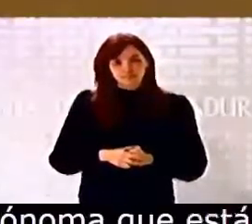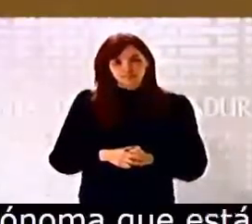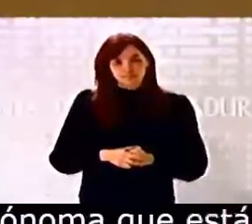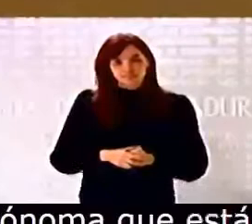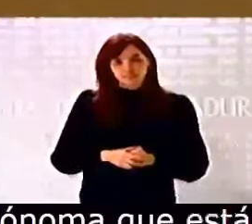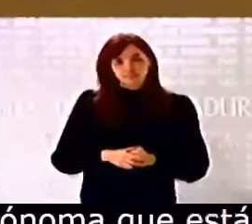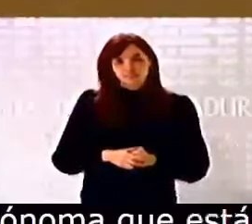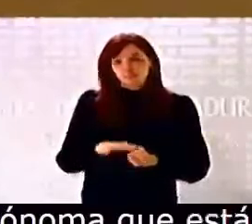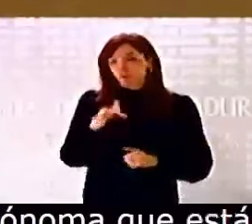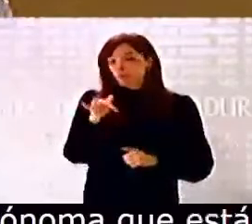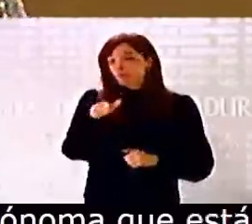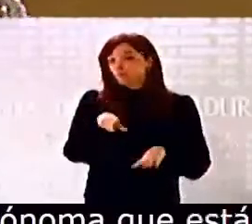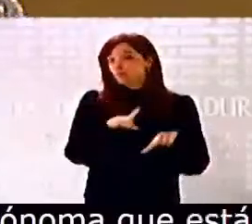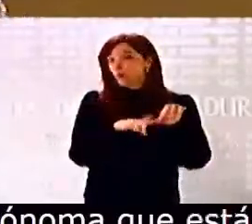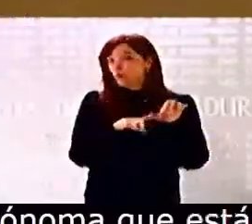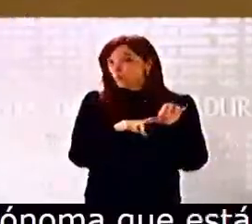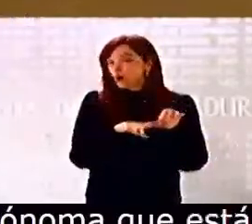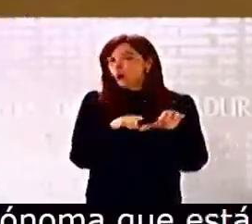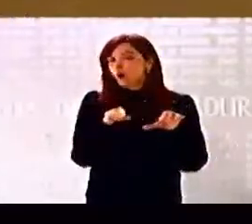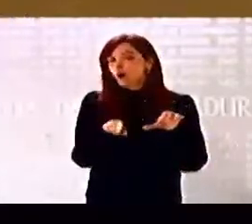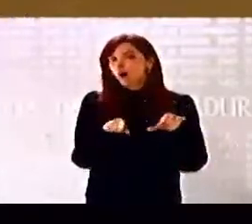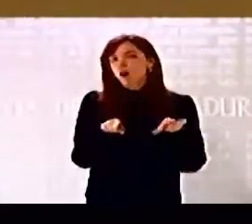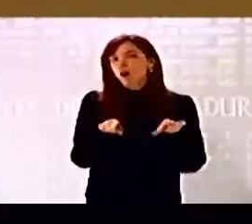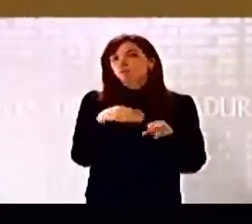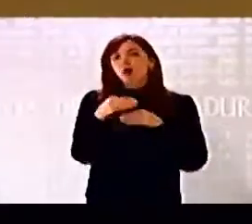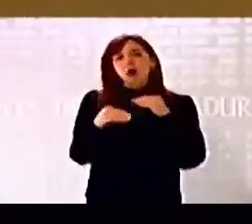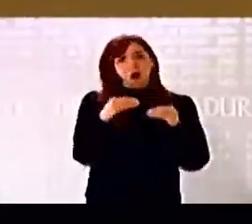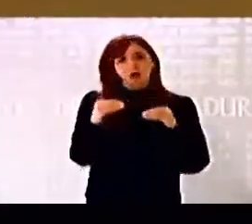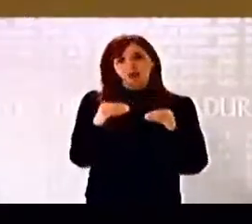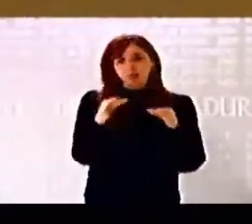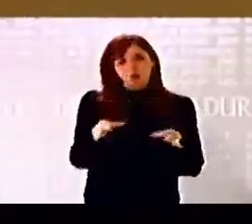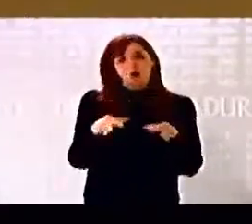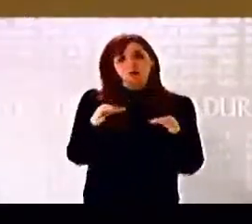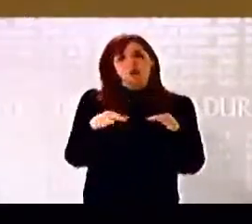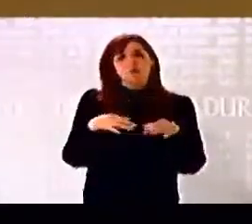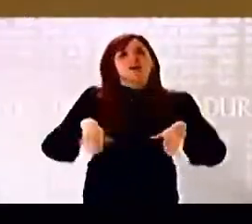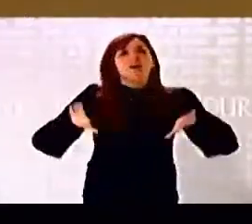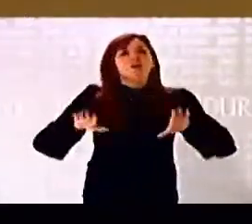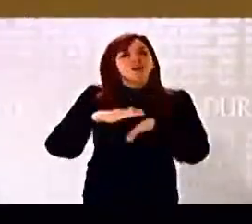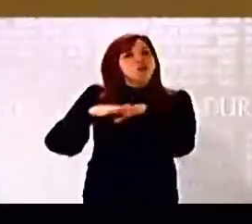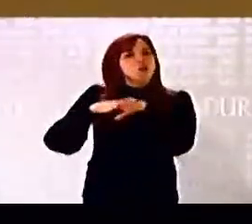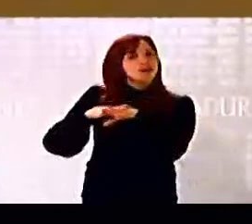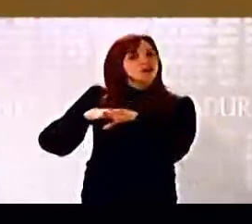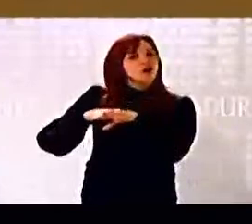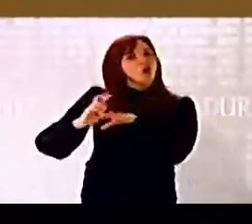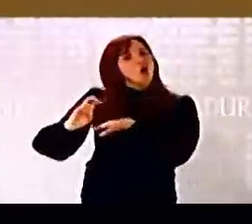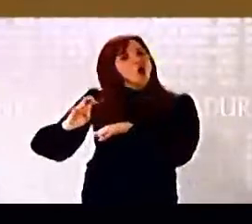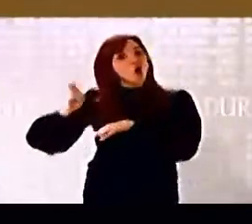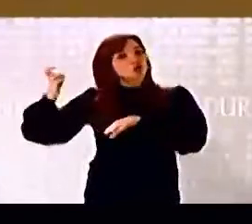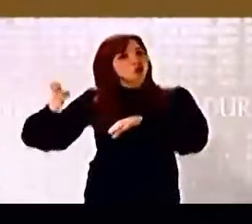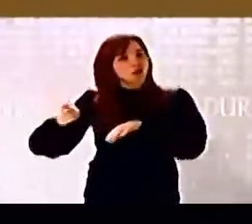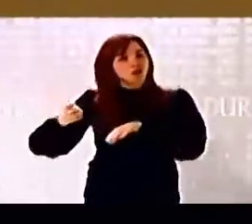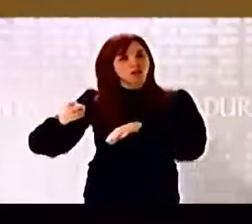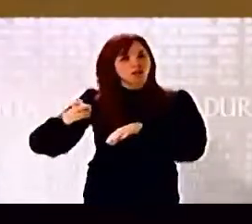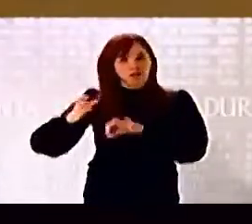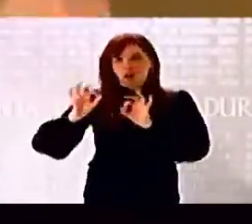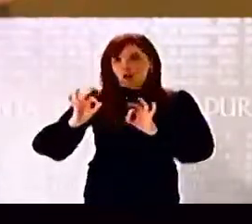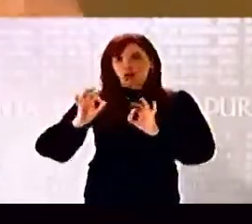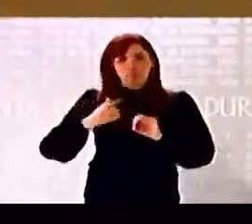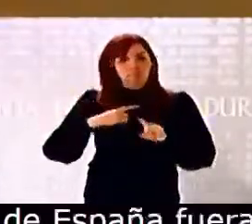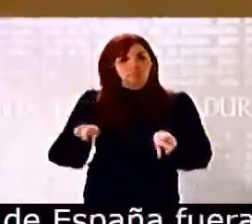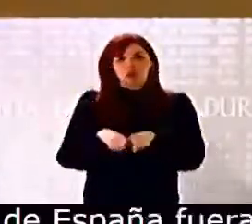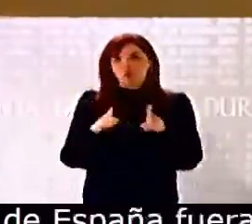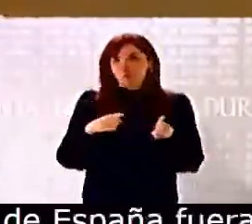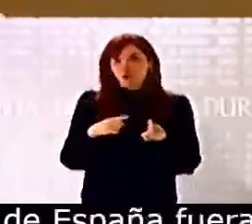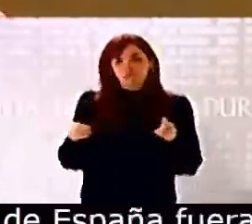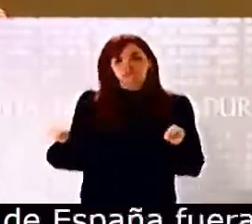Y además Extremadura haría esto aunque el Gobierno de España fuera otro. Y creo que de eso no tiene duda nadie. Por tanto, yo entiendo